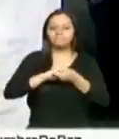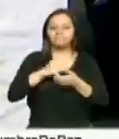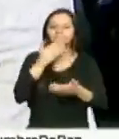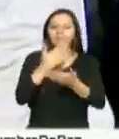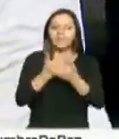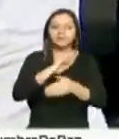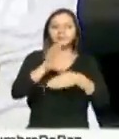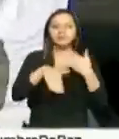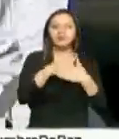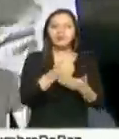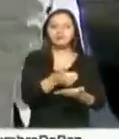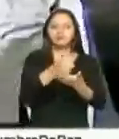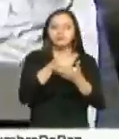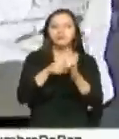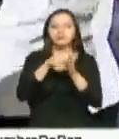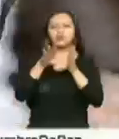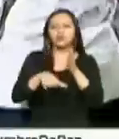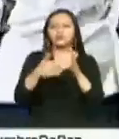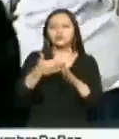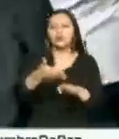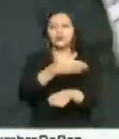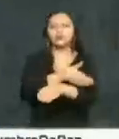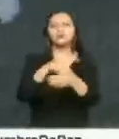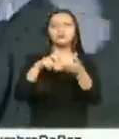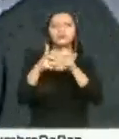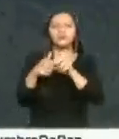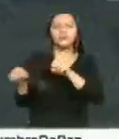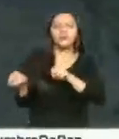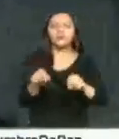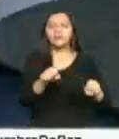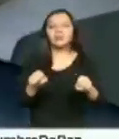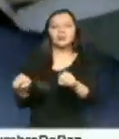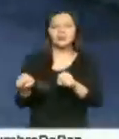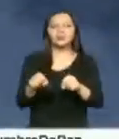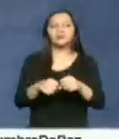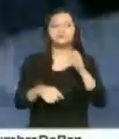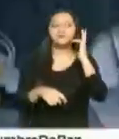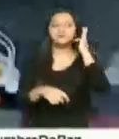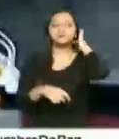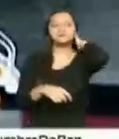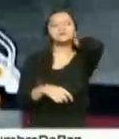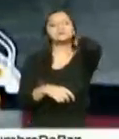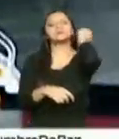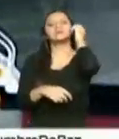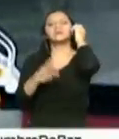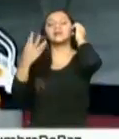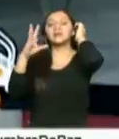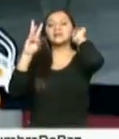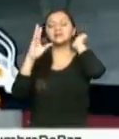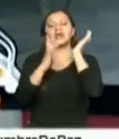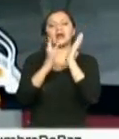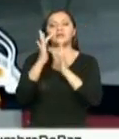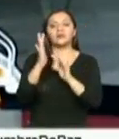Venezuela, para nuestro país cuando afrontó el duro y trágico terremoto del 16